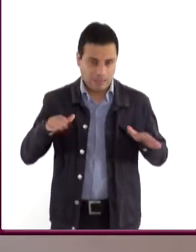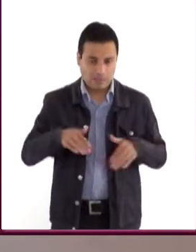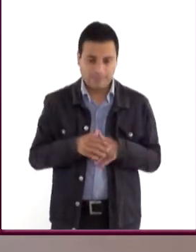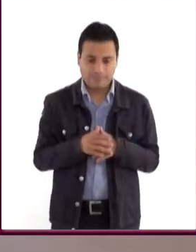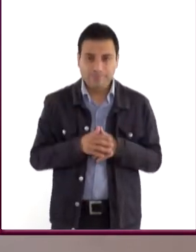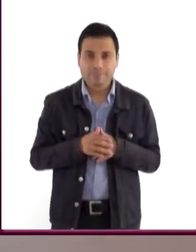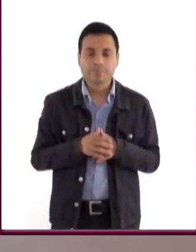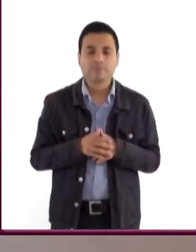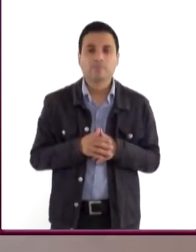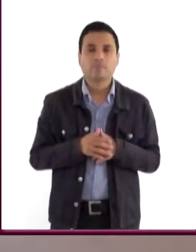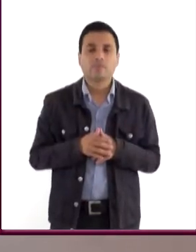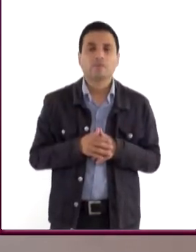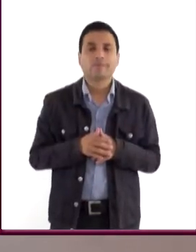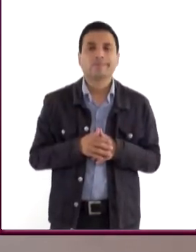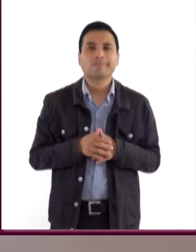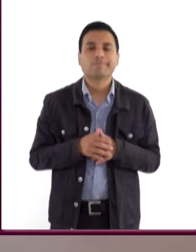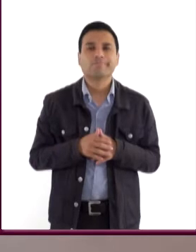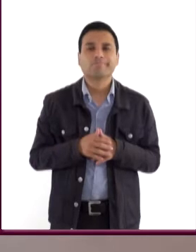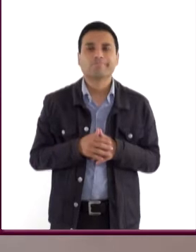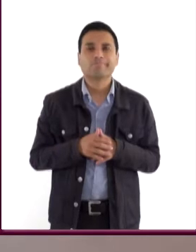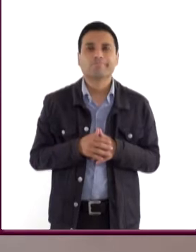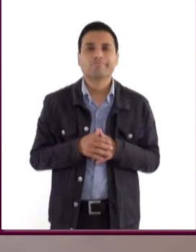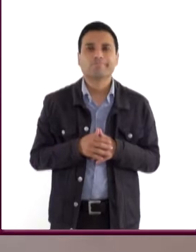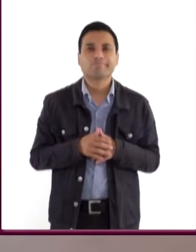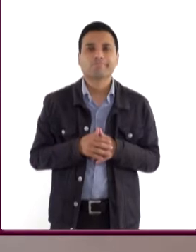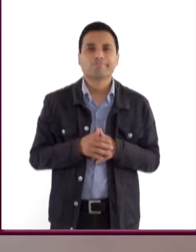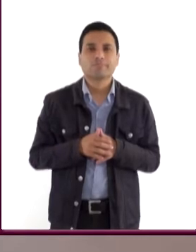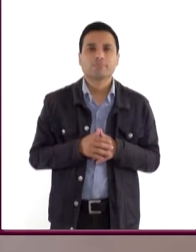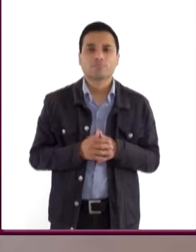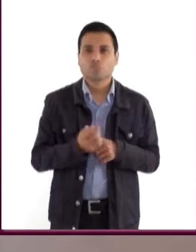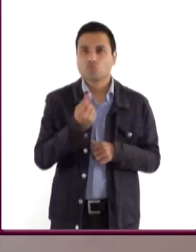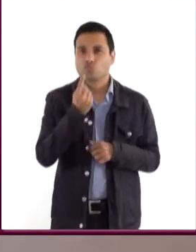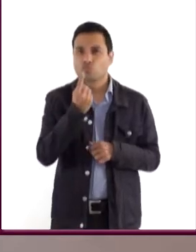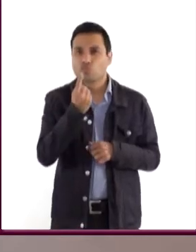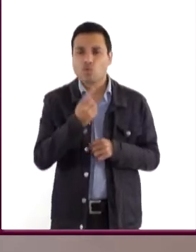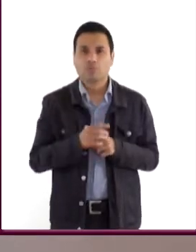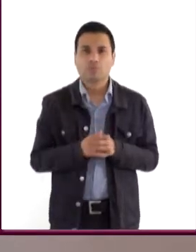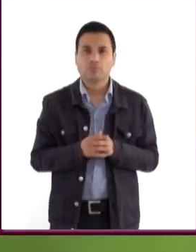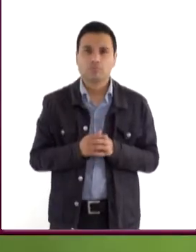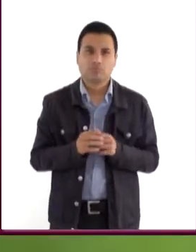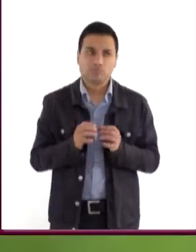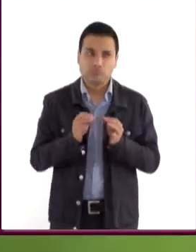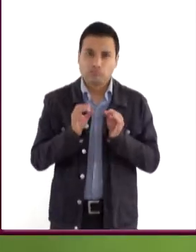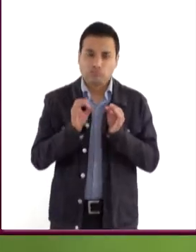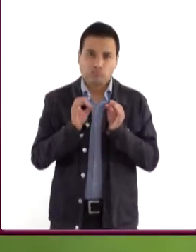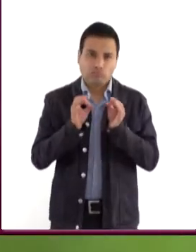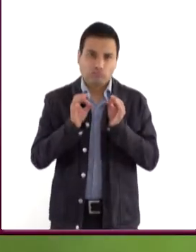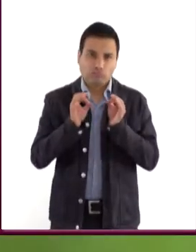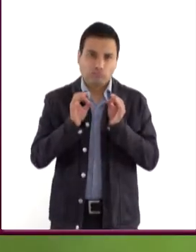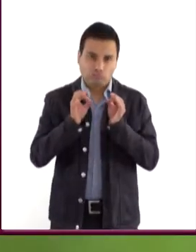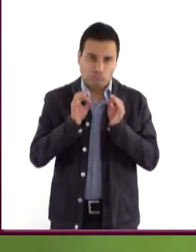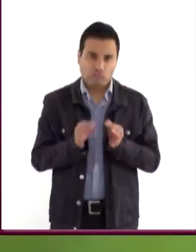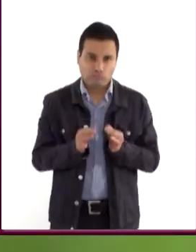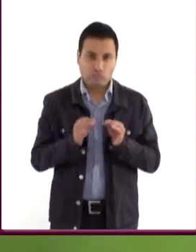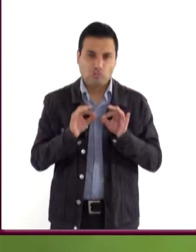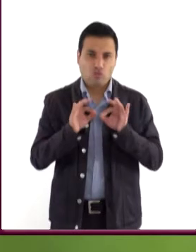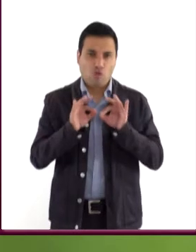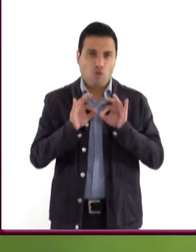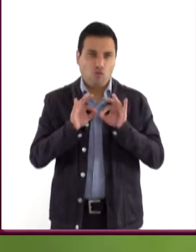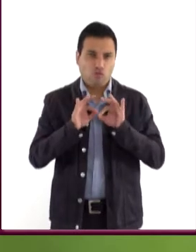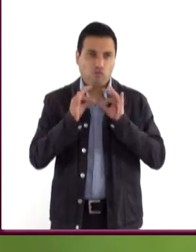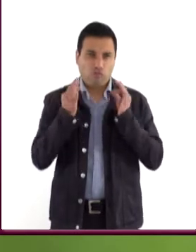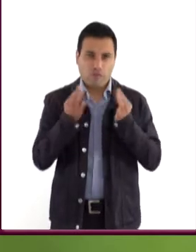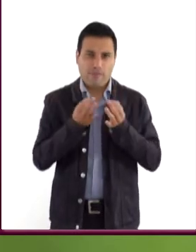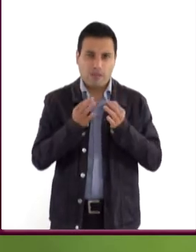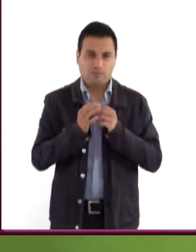de ellos está, digamos que se dice que está quitinizado, entonces tiene una forma muy dura y